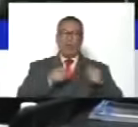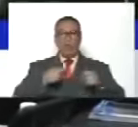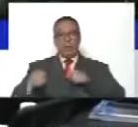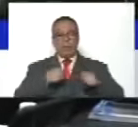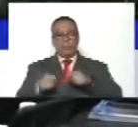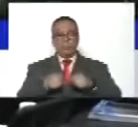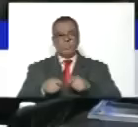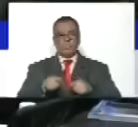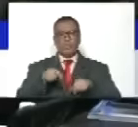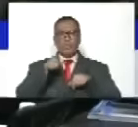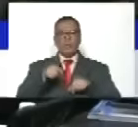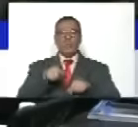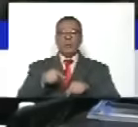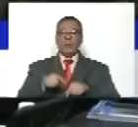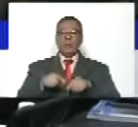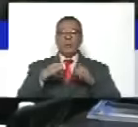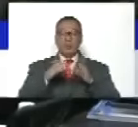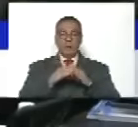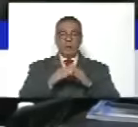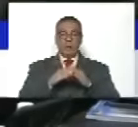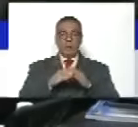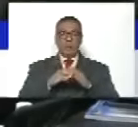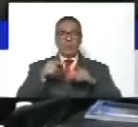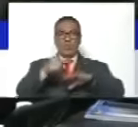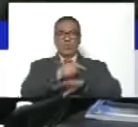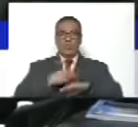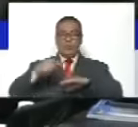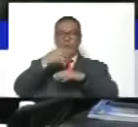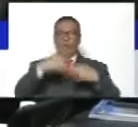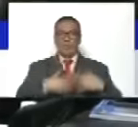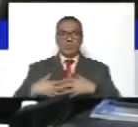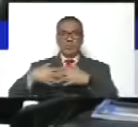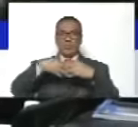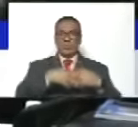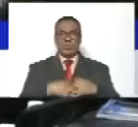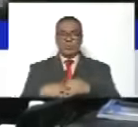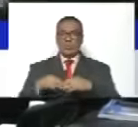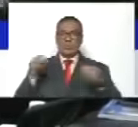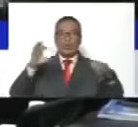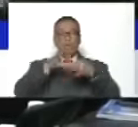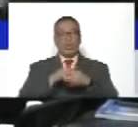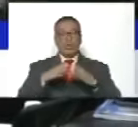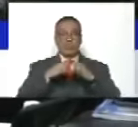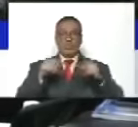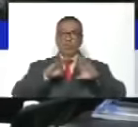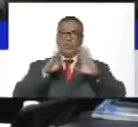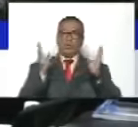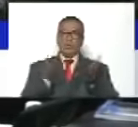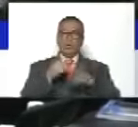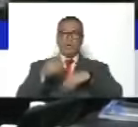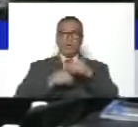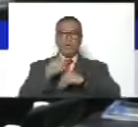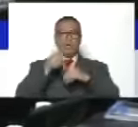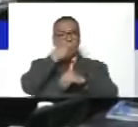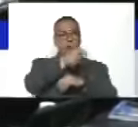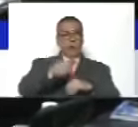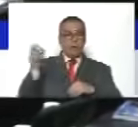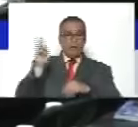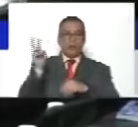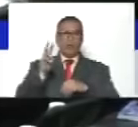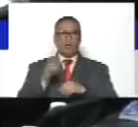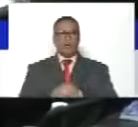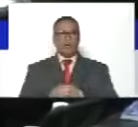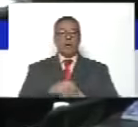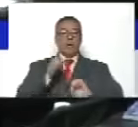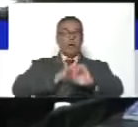acciones que desde el Departamento del Tesoro, desde el gobierno norteamericano y sus aliados en el mundo se hicieron contra el pueblo de Venezuela